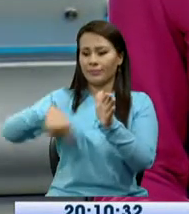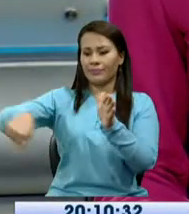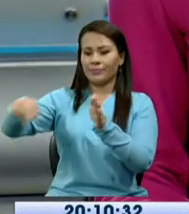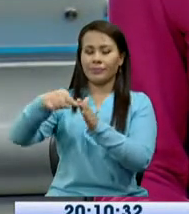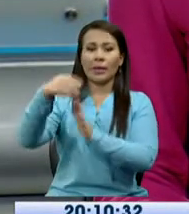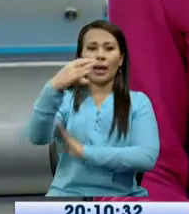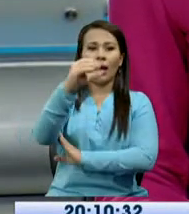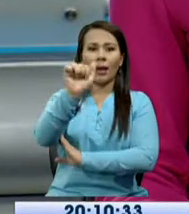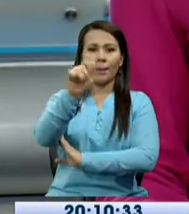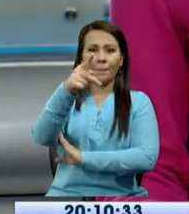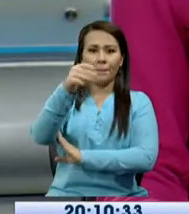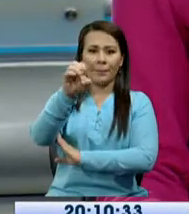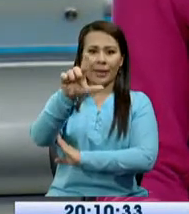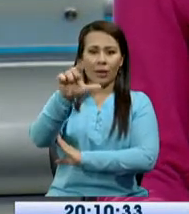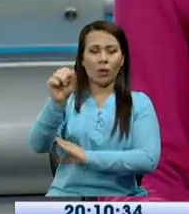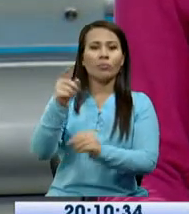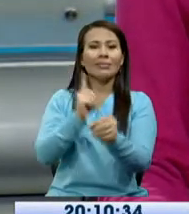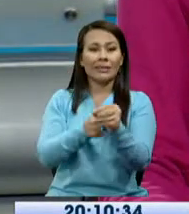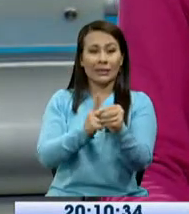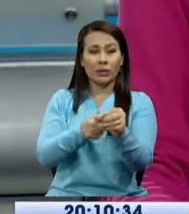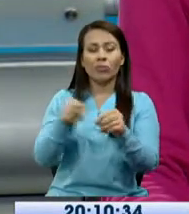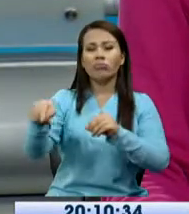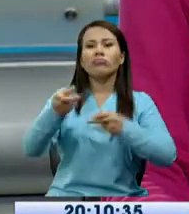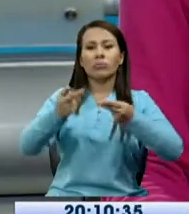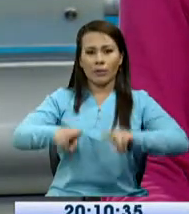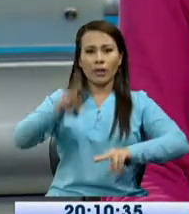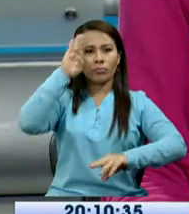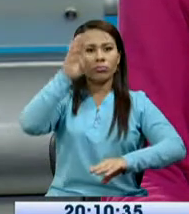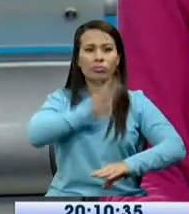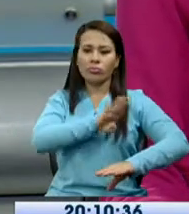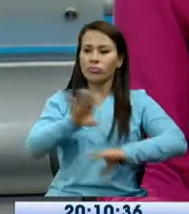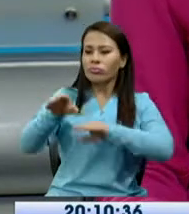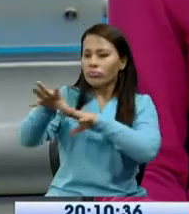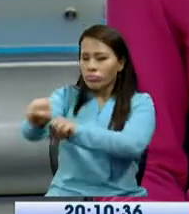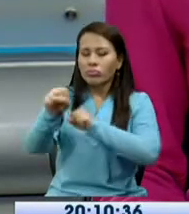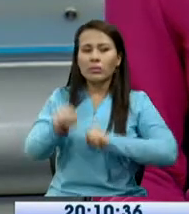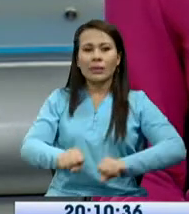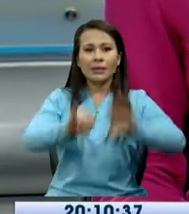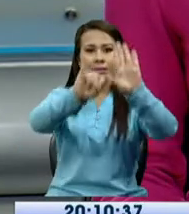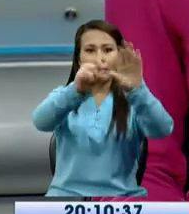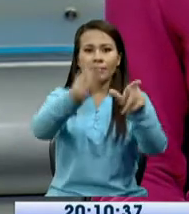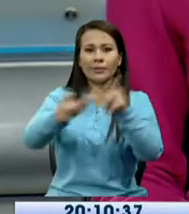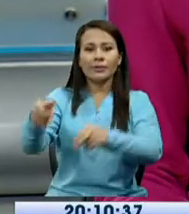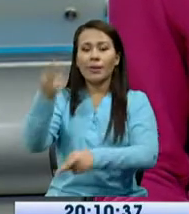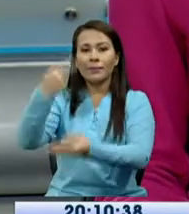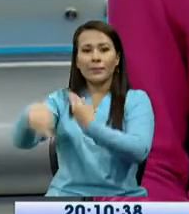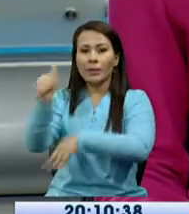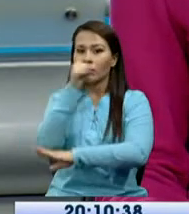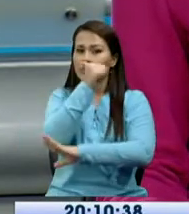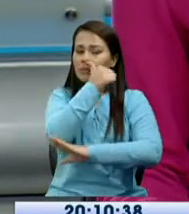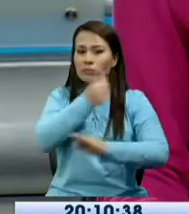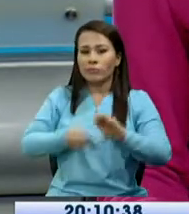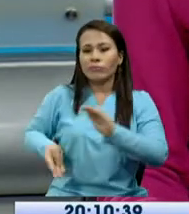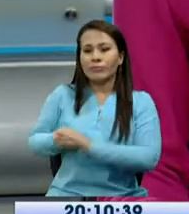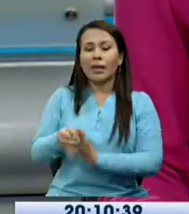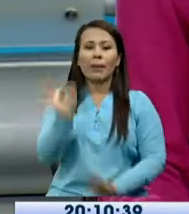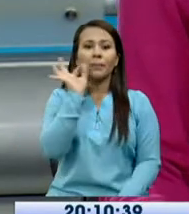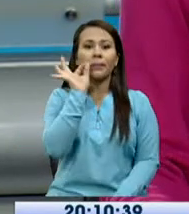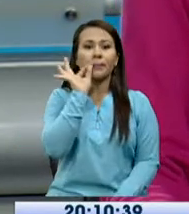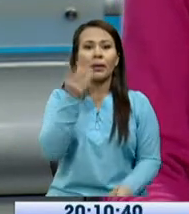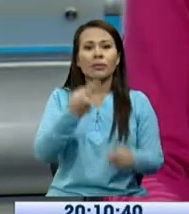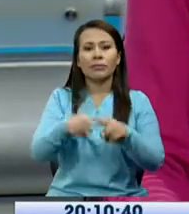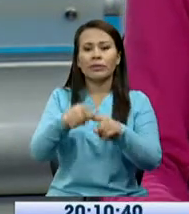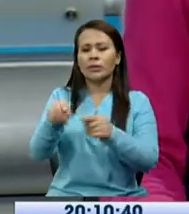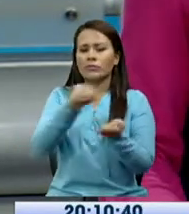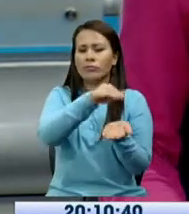Valle de los Chillos, se ejecutó un operativo antinarcóticos donde quedaron detenidos 6 supuestos expendedores de drogas. Marihuana y otras